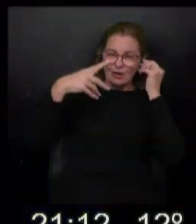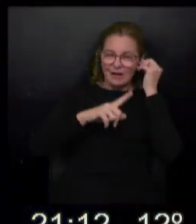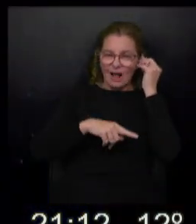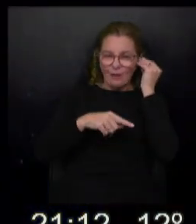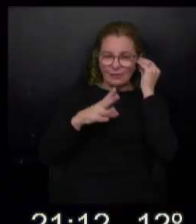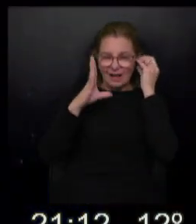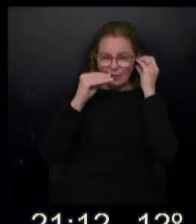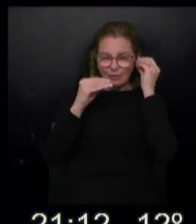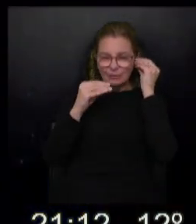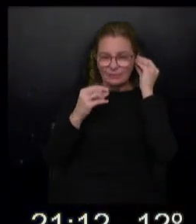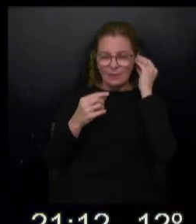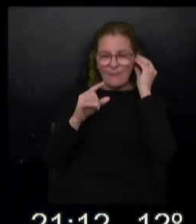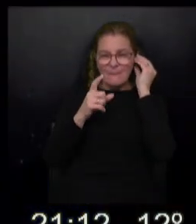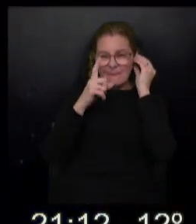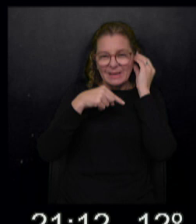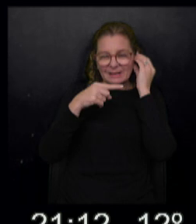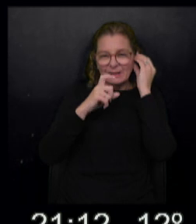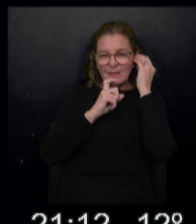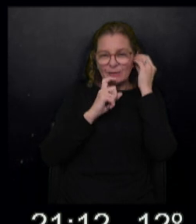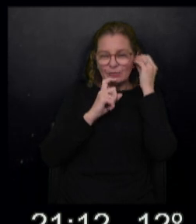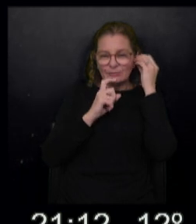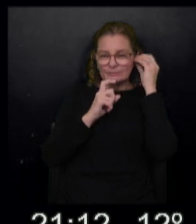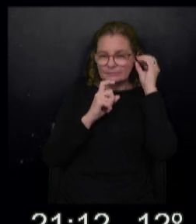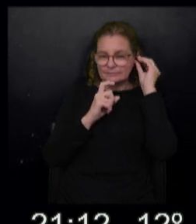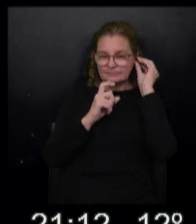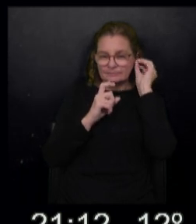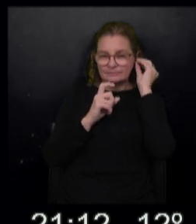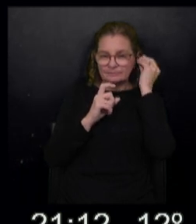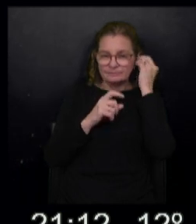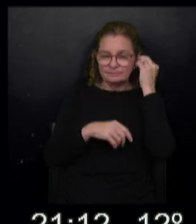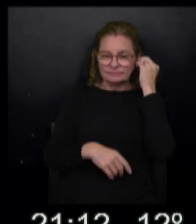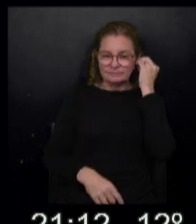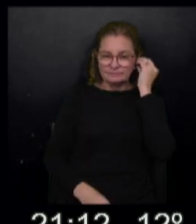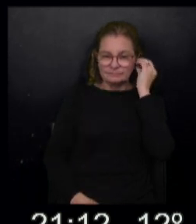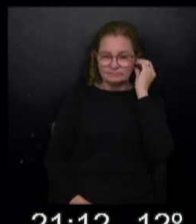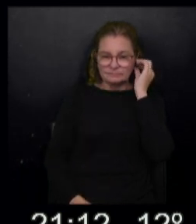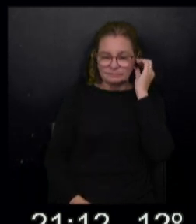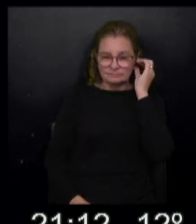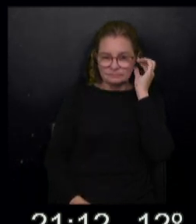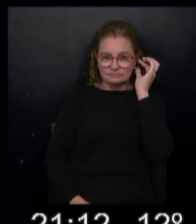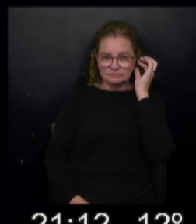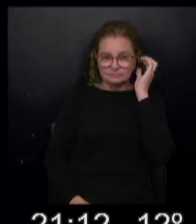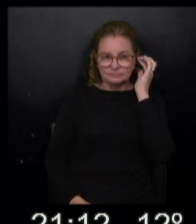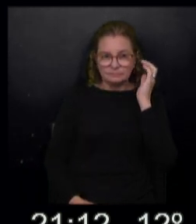de la siesta, un mes de marzo.